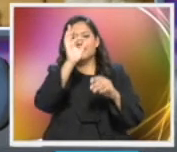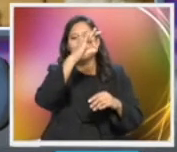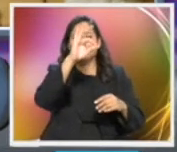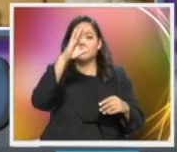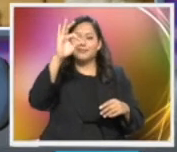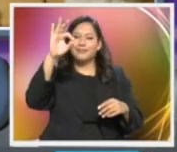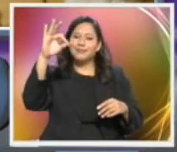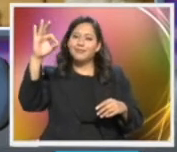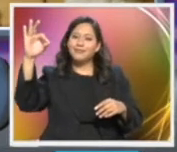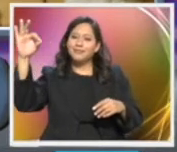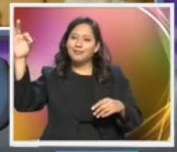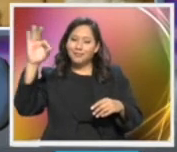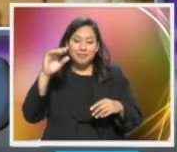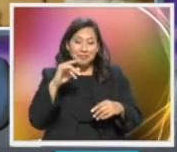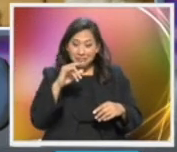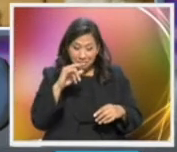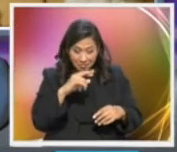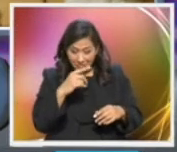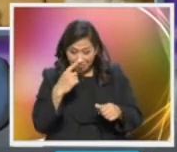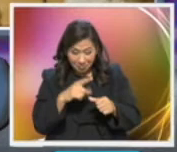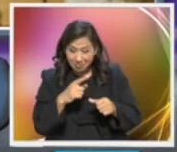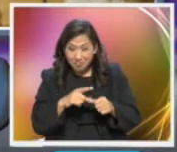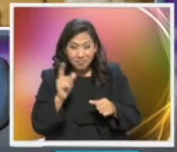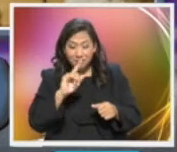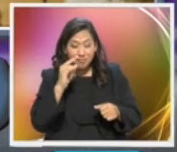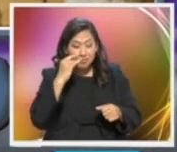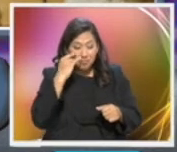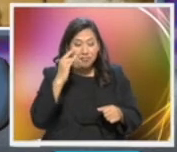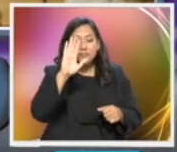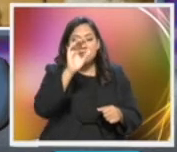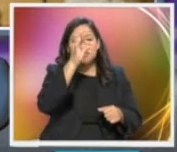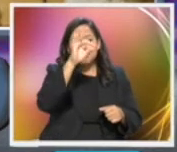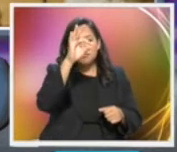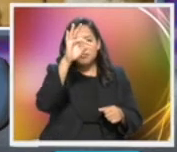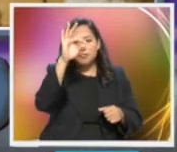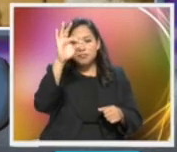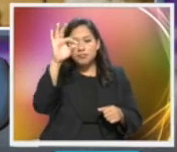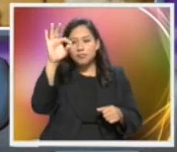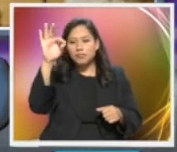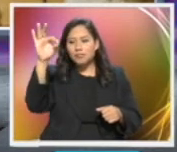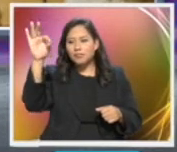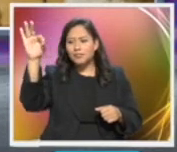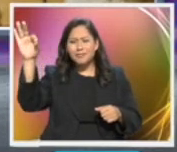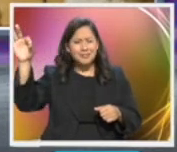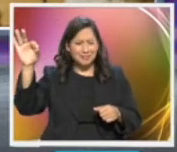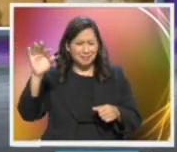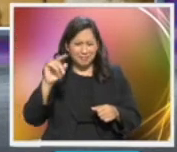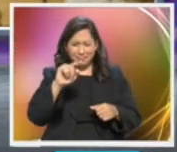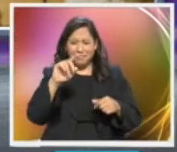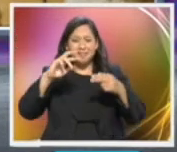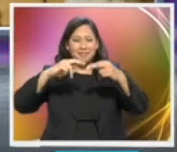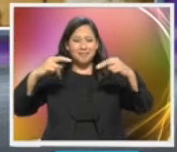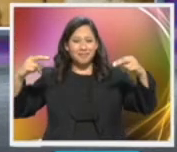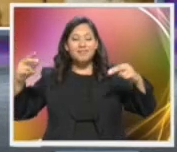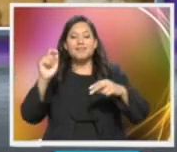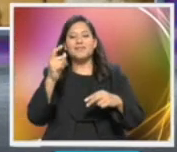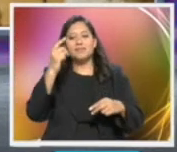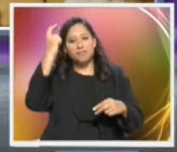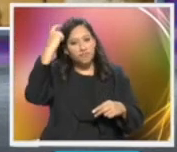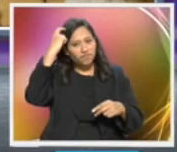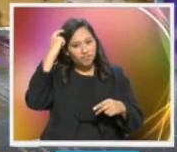visto este tipo de escritura, Sí. que en lugar de que se vea la letra, se empieza a formar un hilo que es continuo. Sí. Son personas que son muy